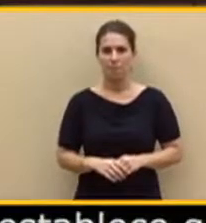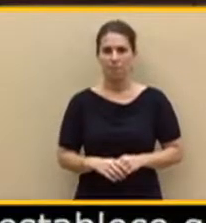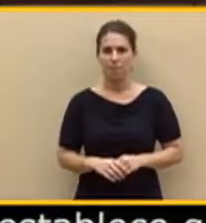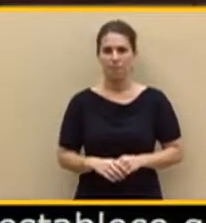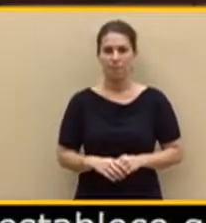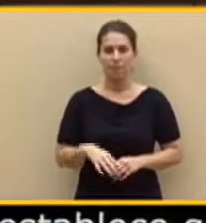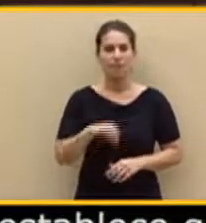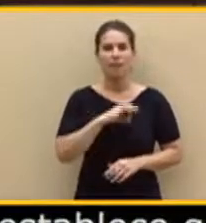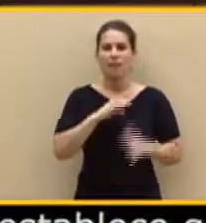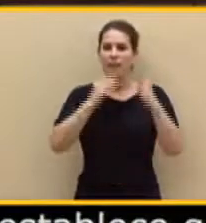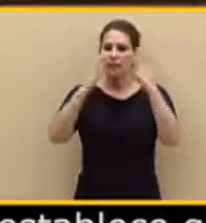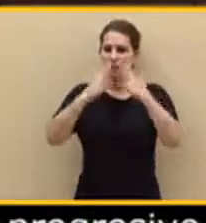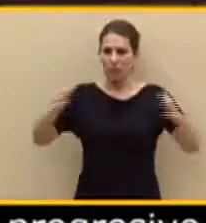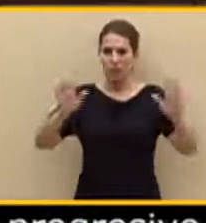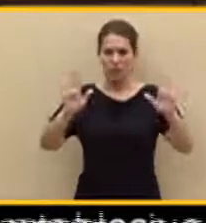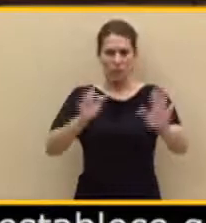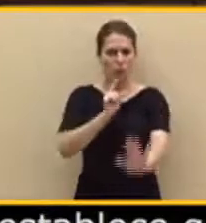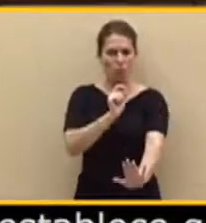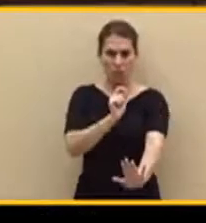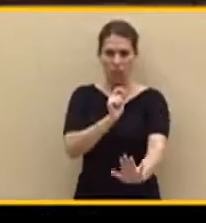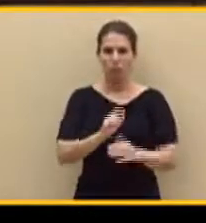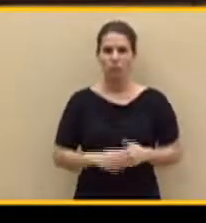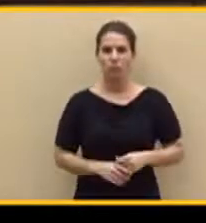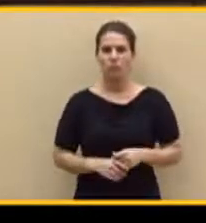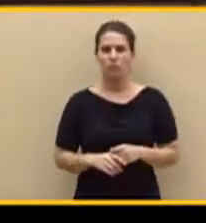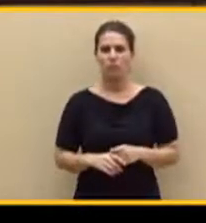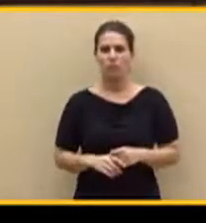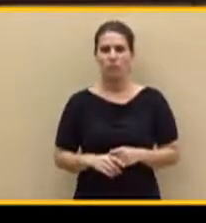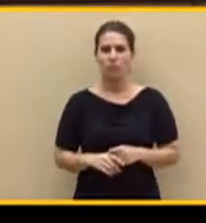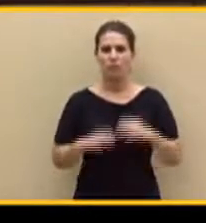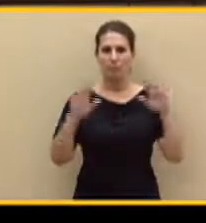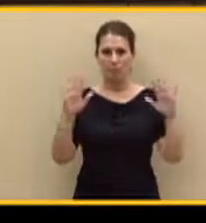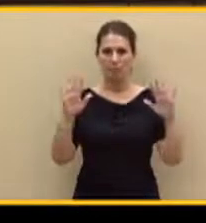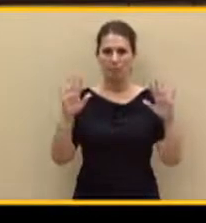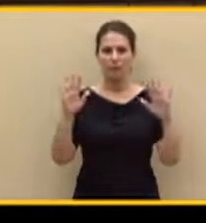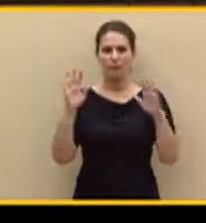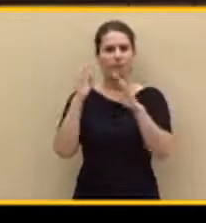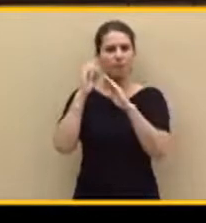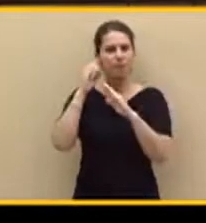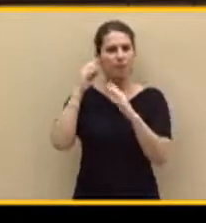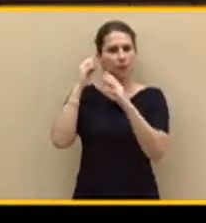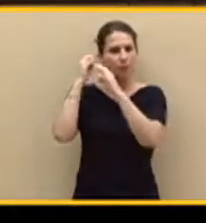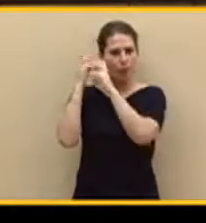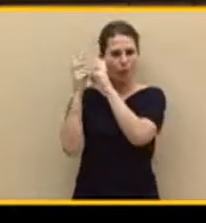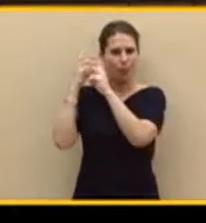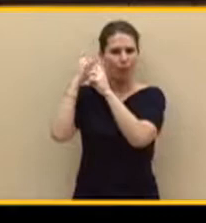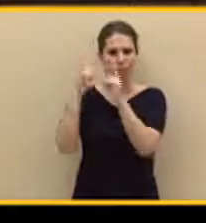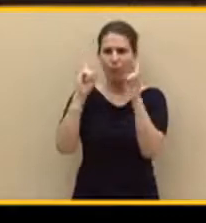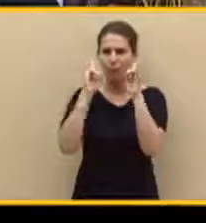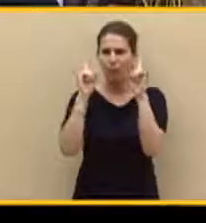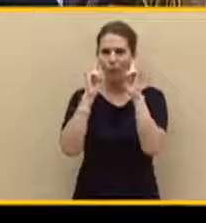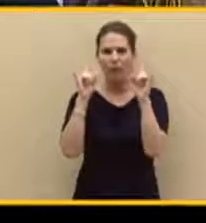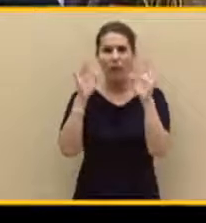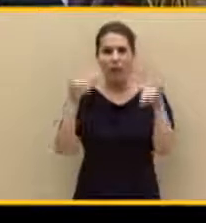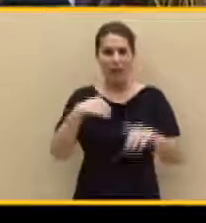Señorías, un segundo, señora Montero. Es el murmullo que hay en la Cámara. Es imposible escuchar a